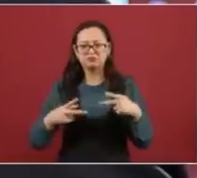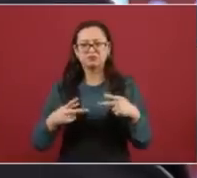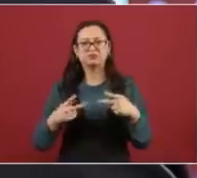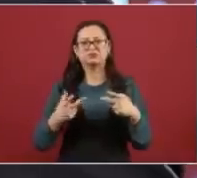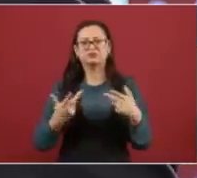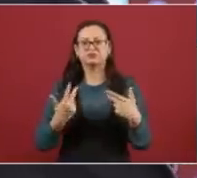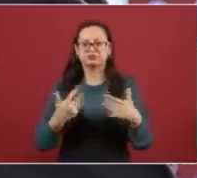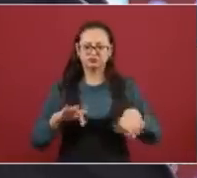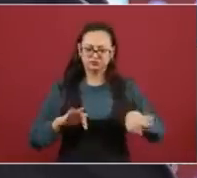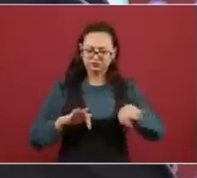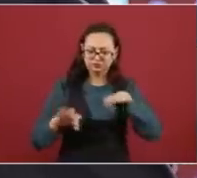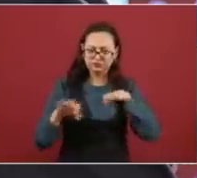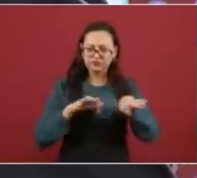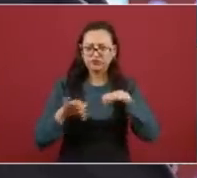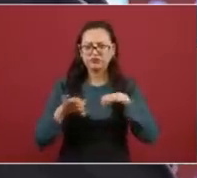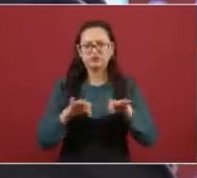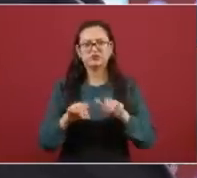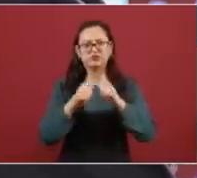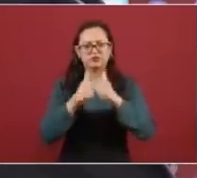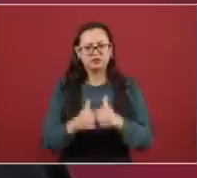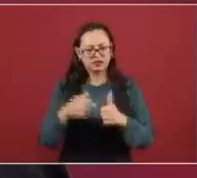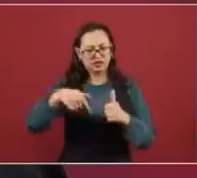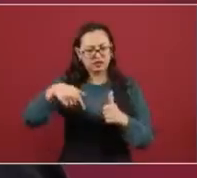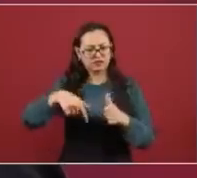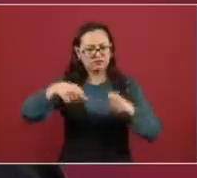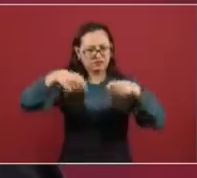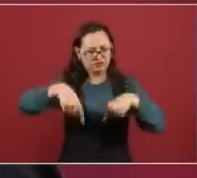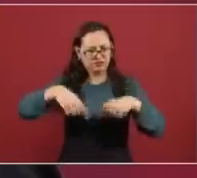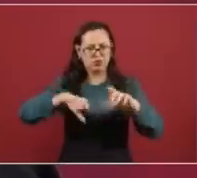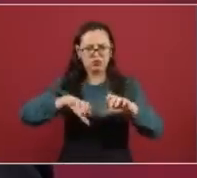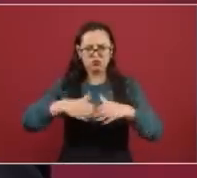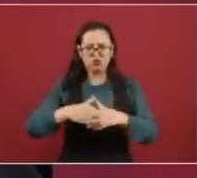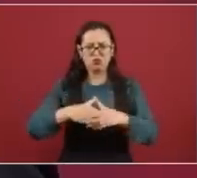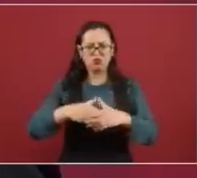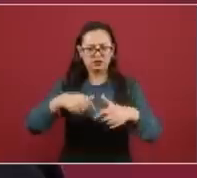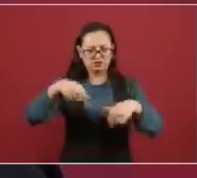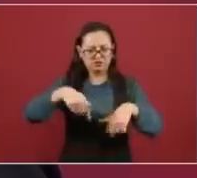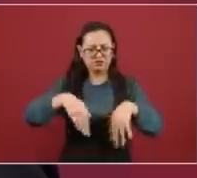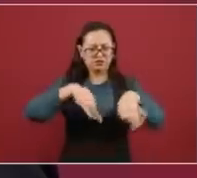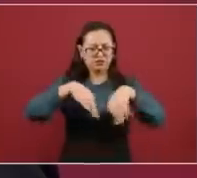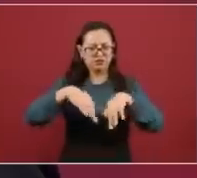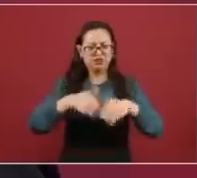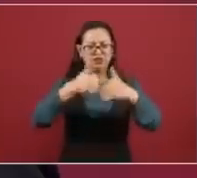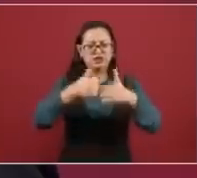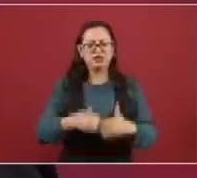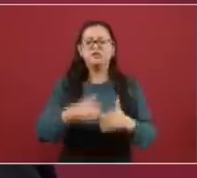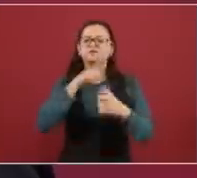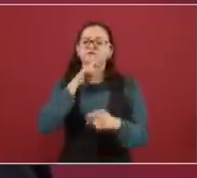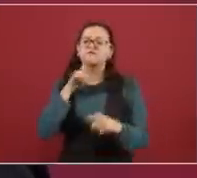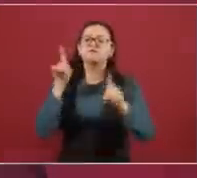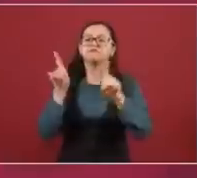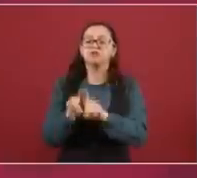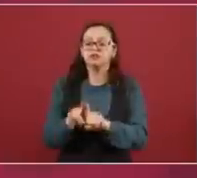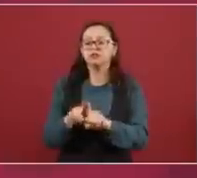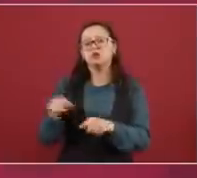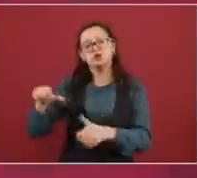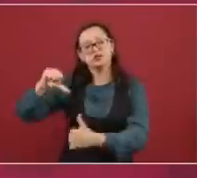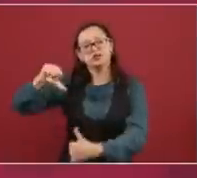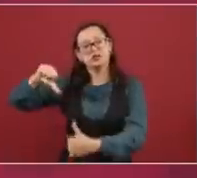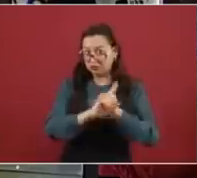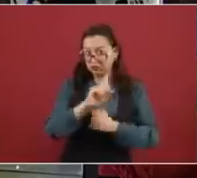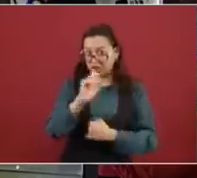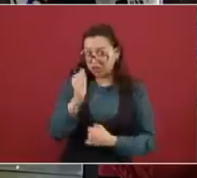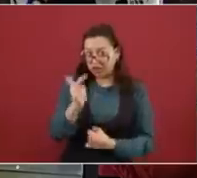trabajar en sus comunidades de origen, y lo mismo nuestros hermanos